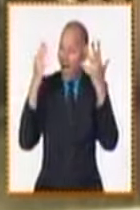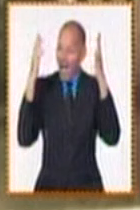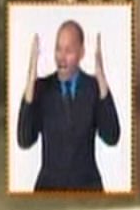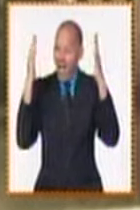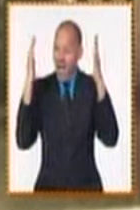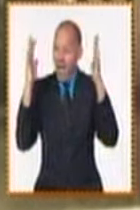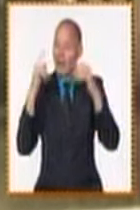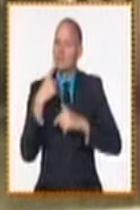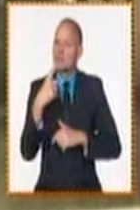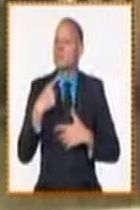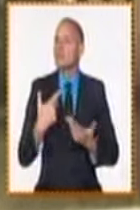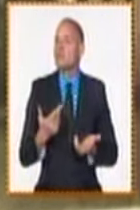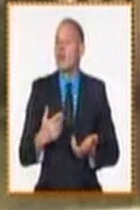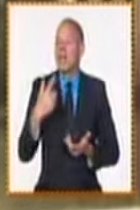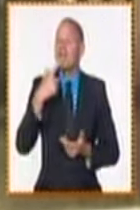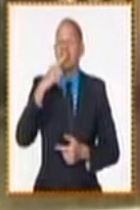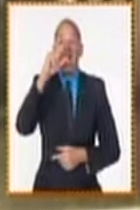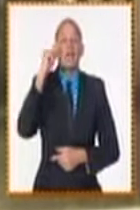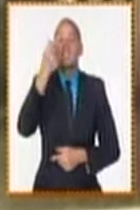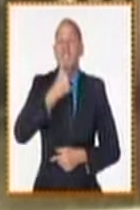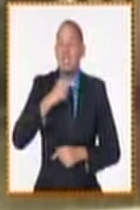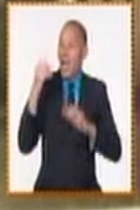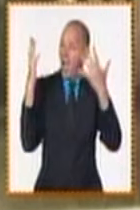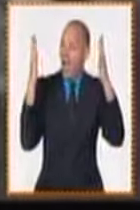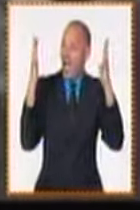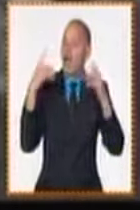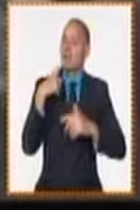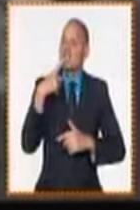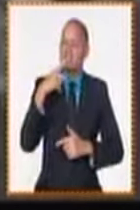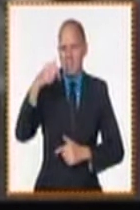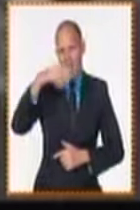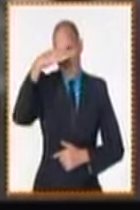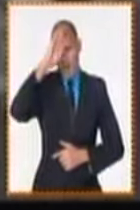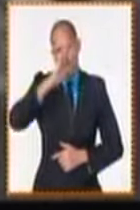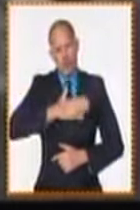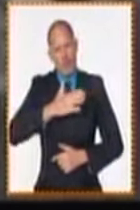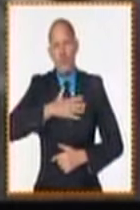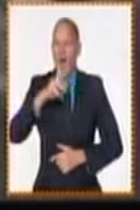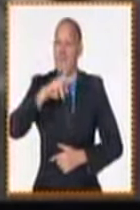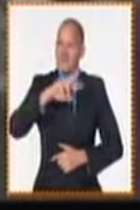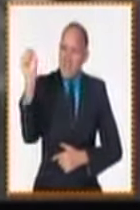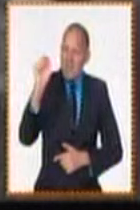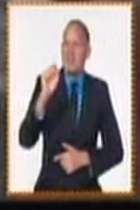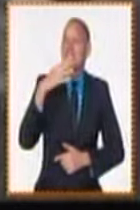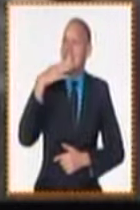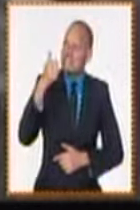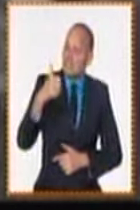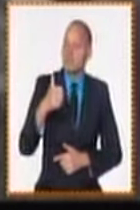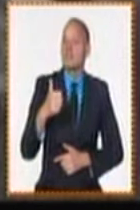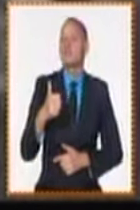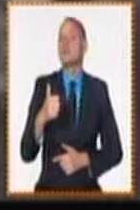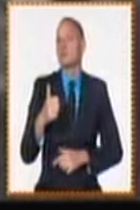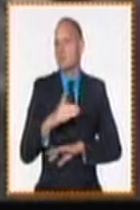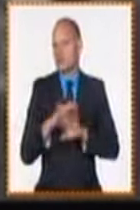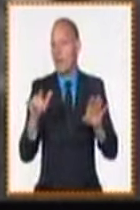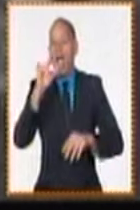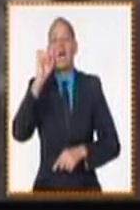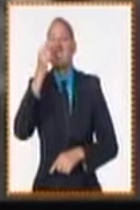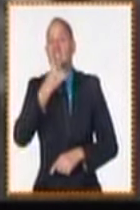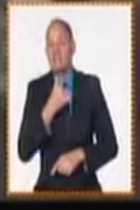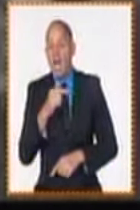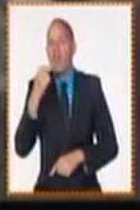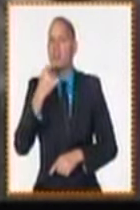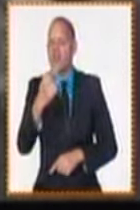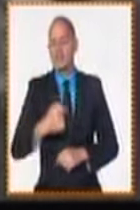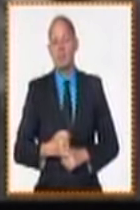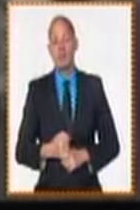viva la patria, y Céspedes pronuncia un discurso donde manifiesta que esa es la plaza